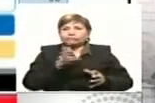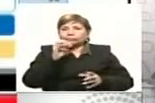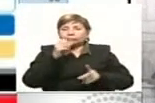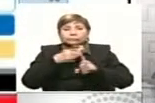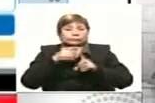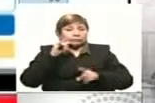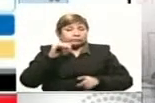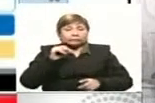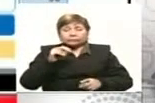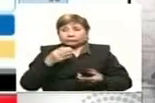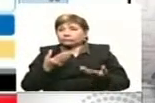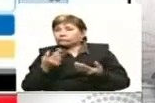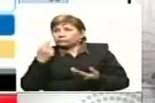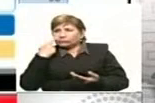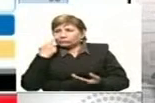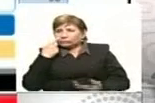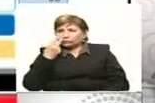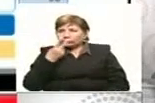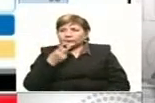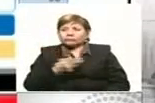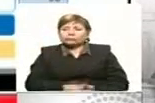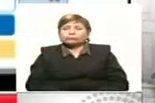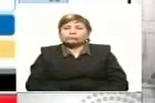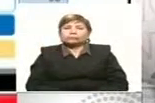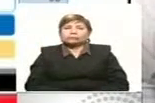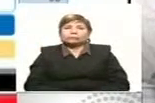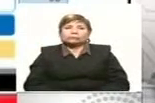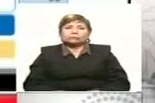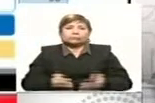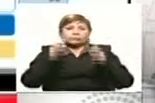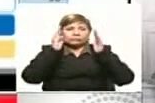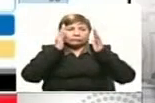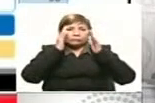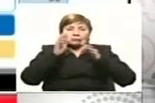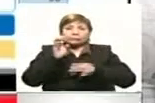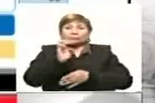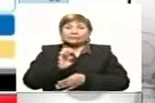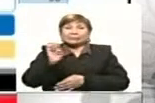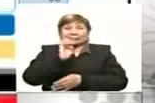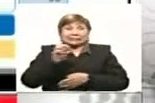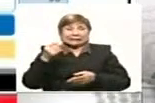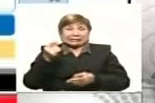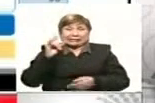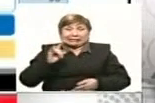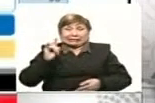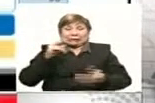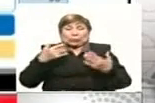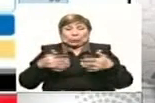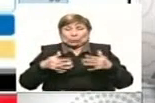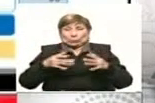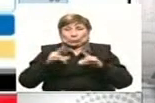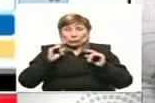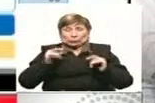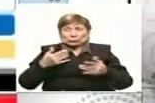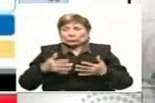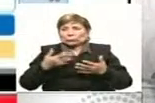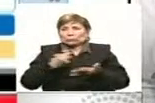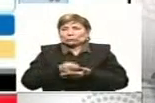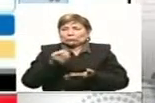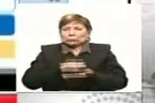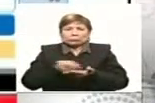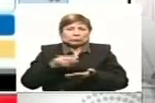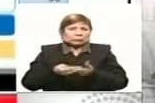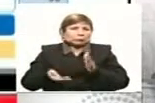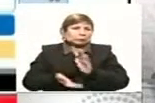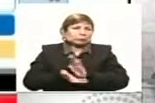Como ustedes observan, en la atención de la emergencia sanitaria, los gastos más